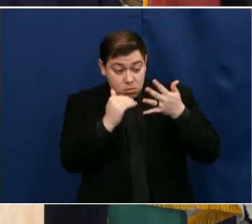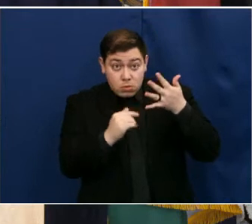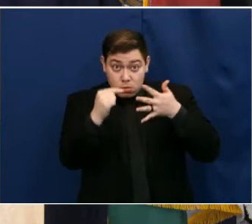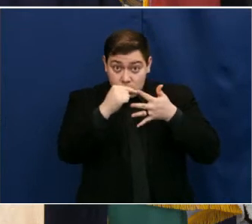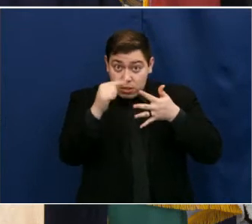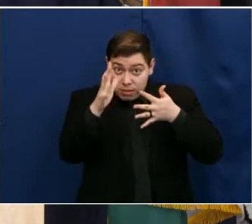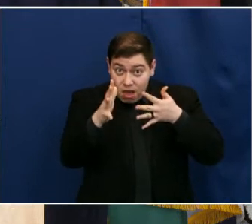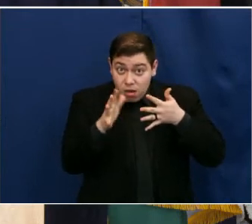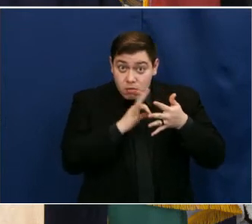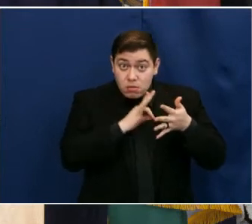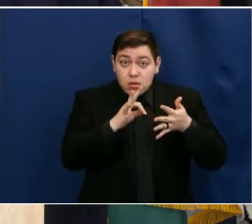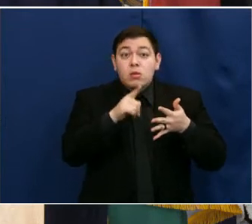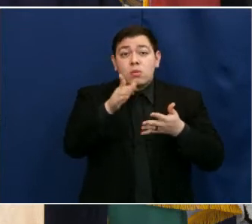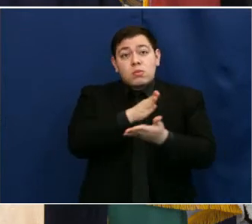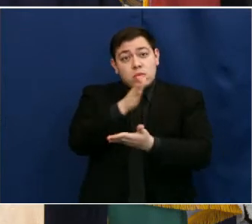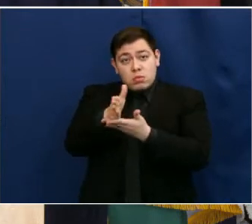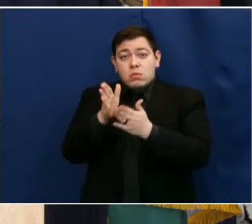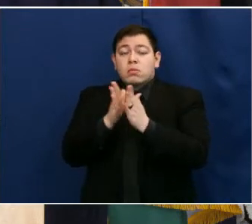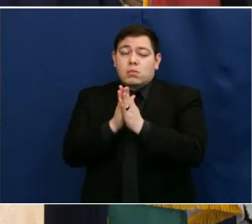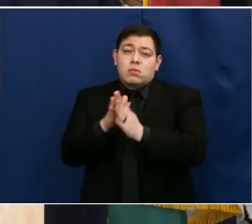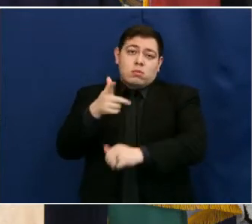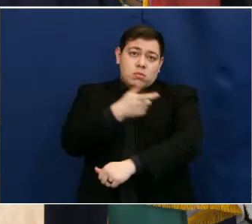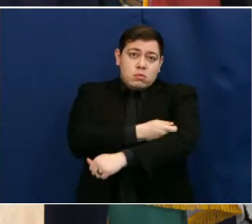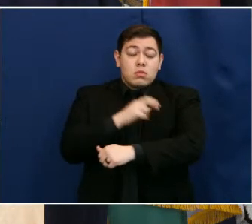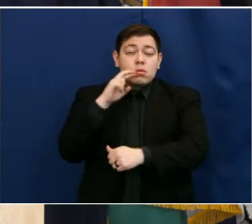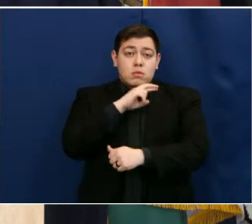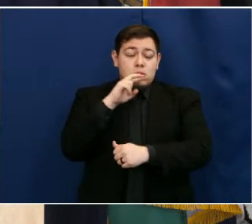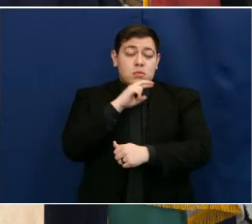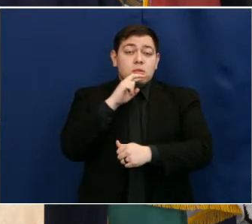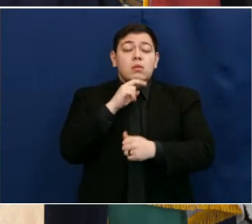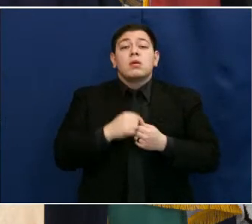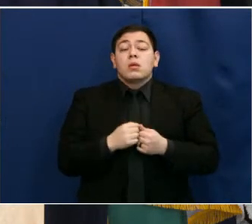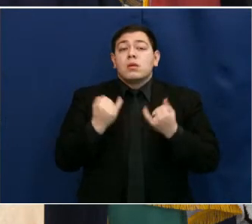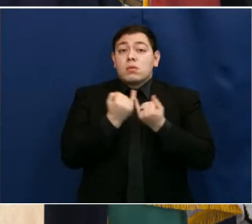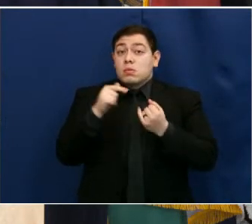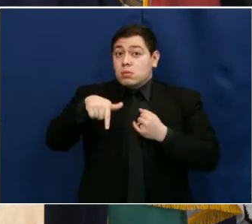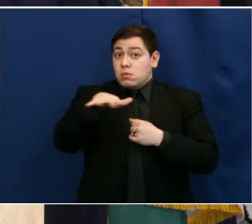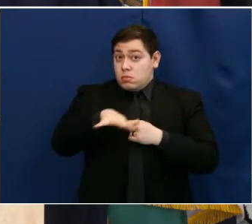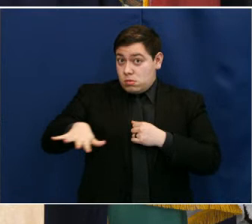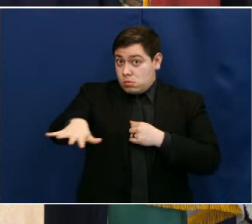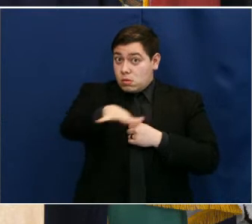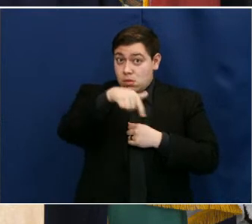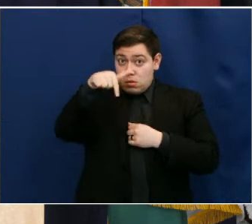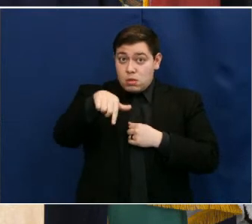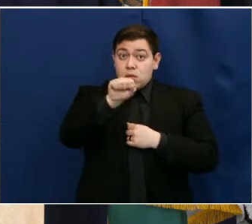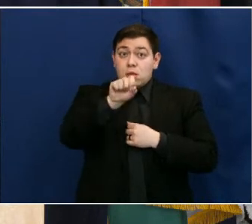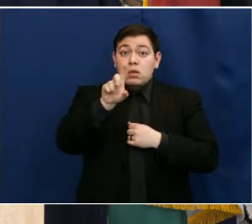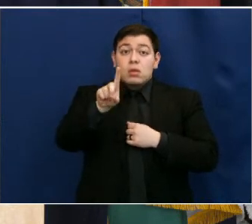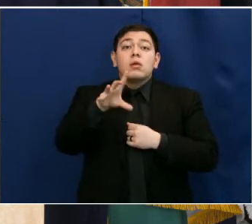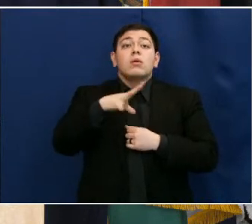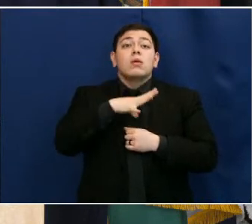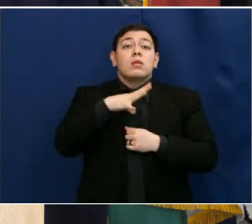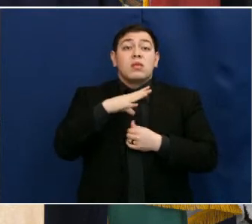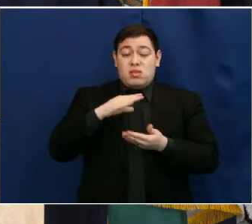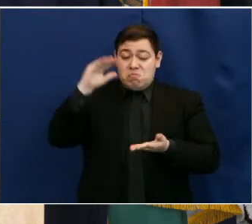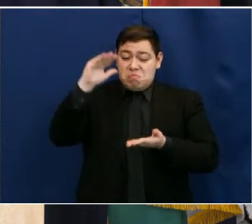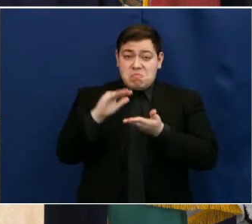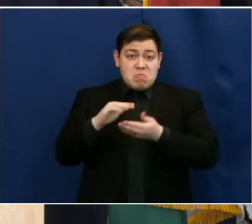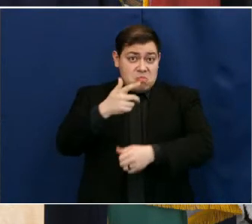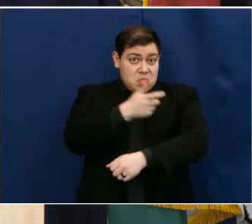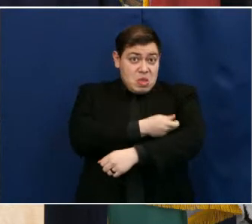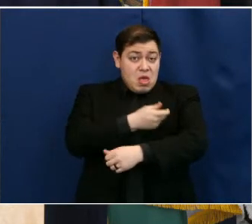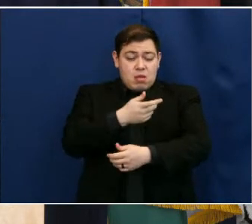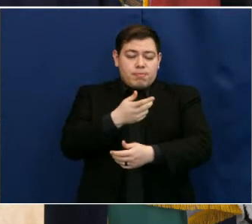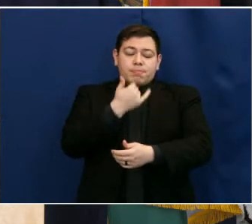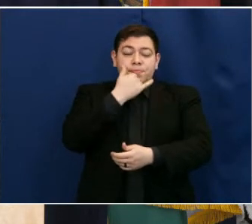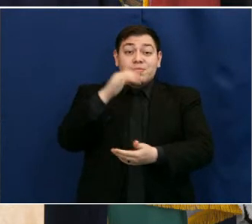También, aunque los casos de COVID y de hospitalización en nuestro condado se han reducido, no hay que bajar la guardia y